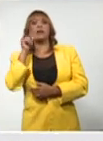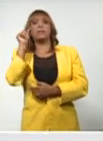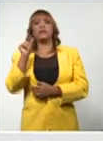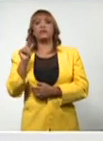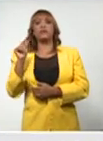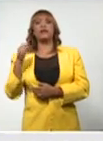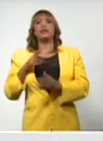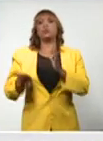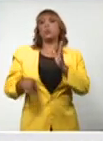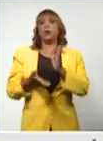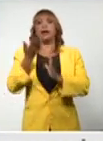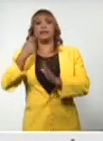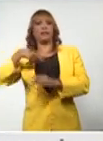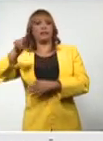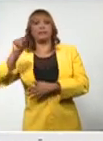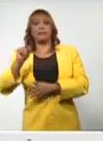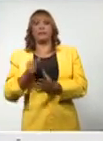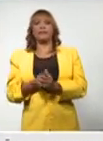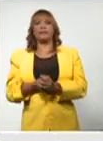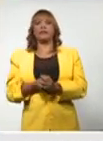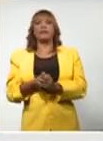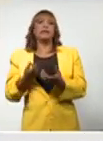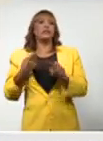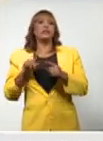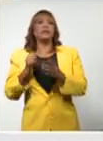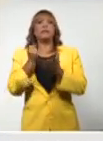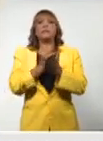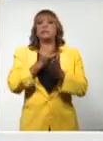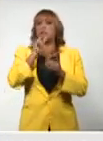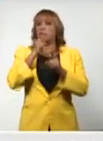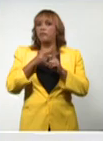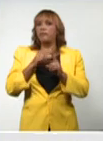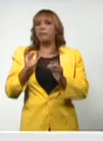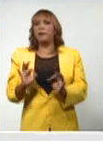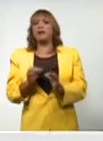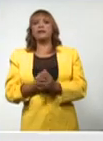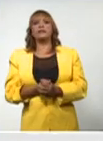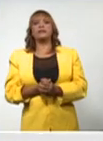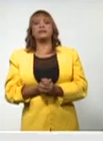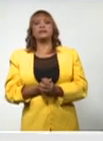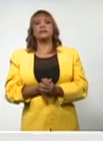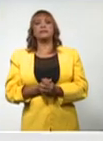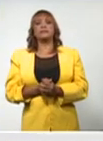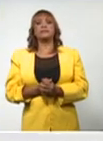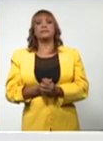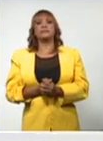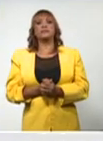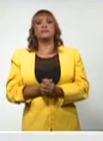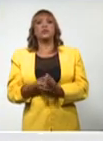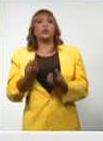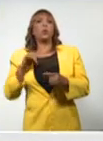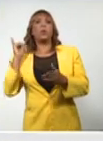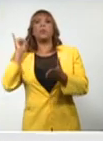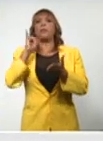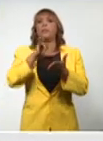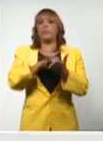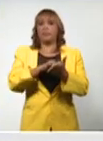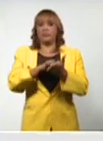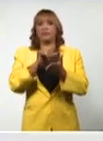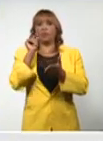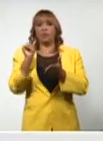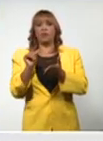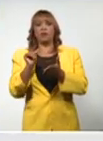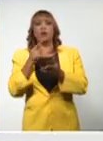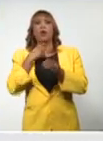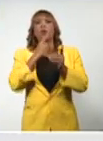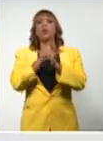alta, bien sea un caso confirmado, bien sea un viajero o un contacto, te